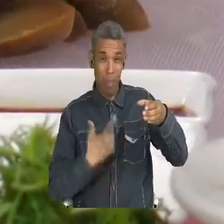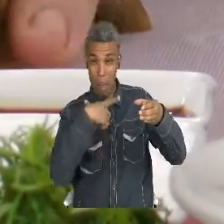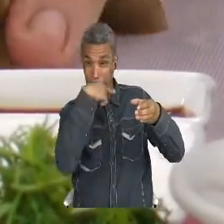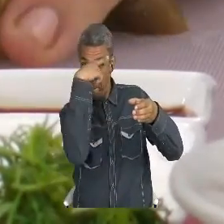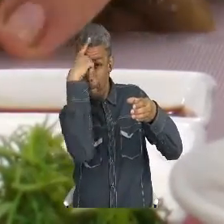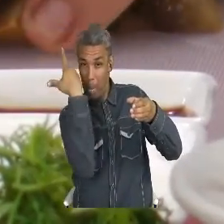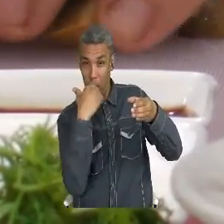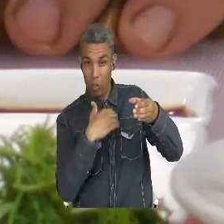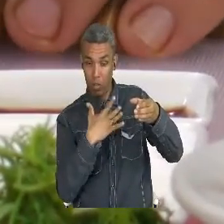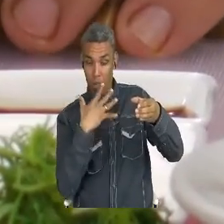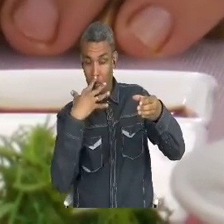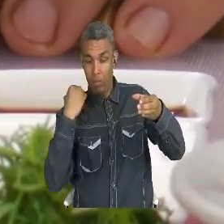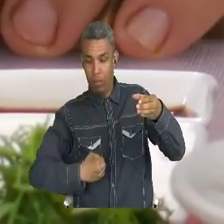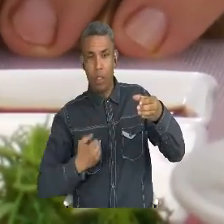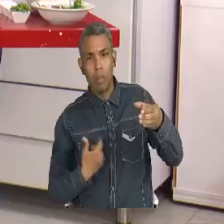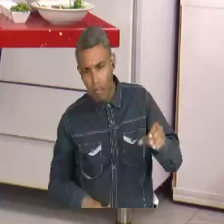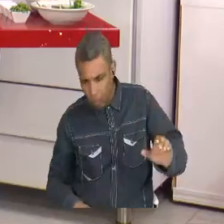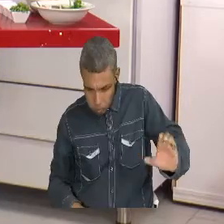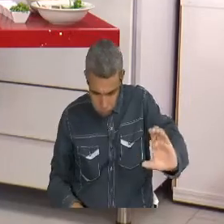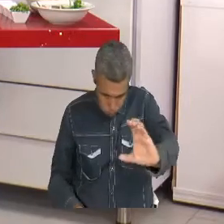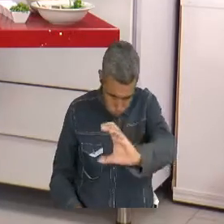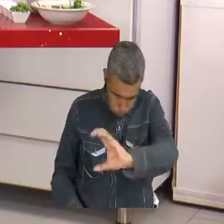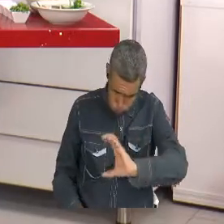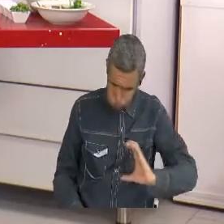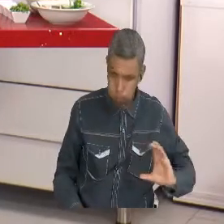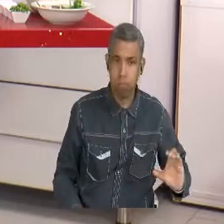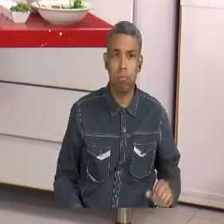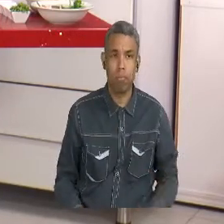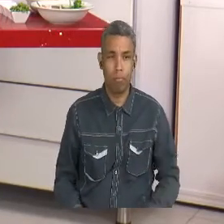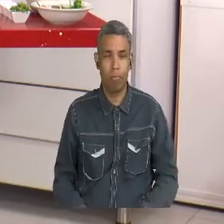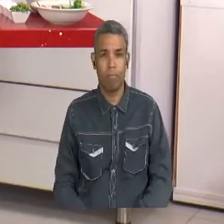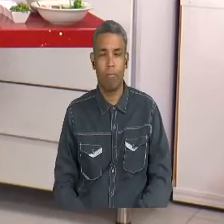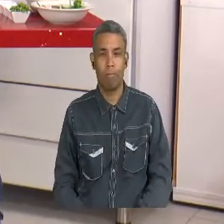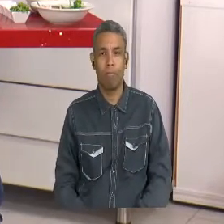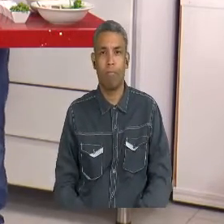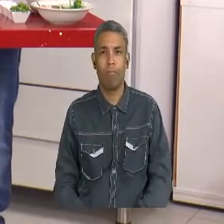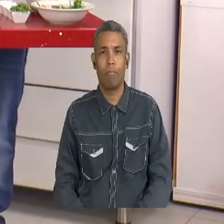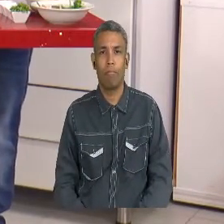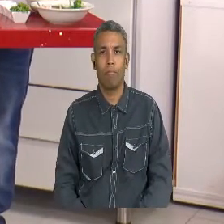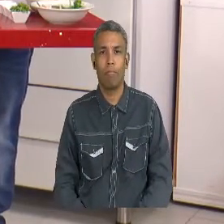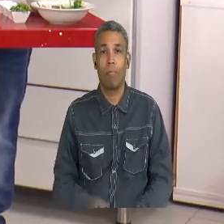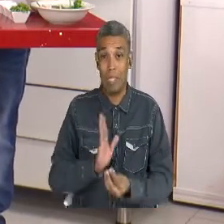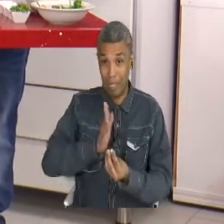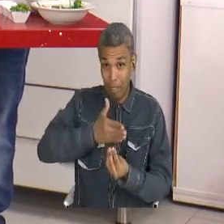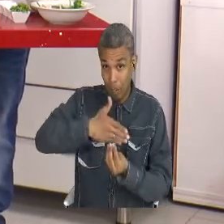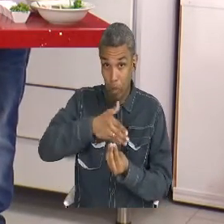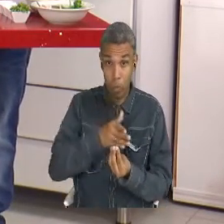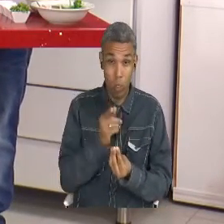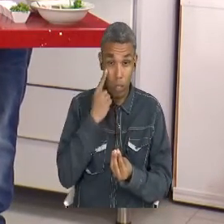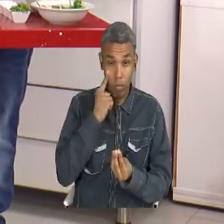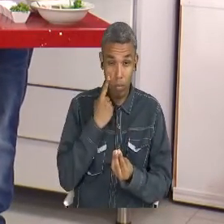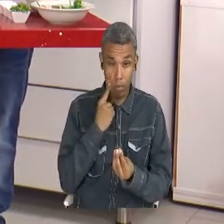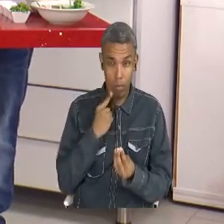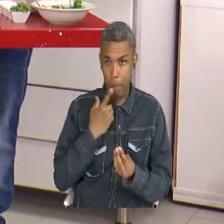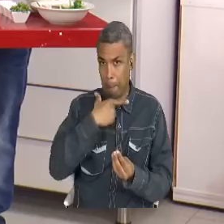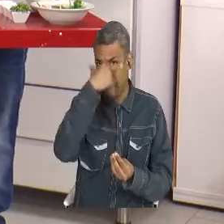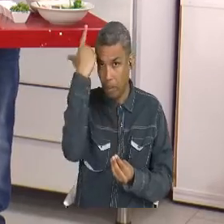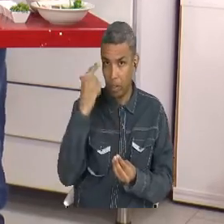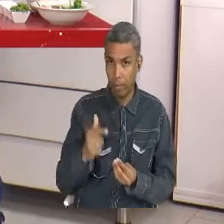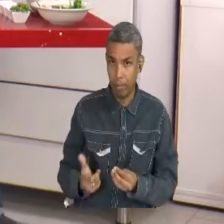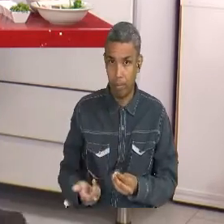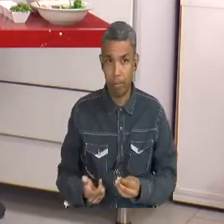colaboras con el pimentón y la cebolla, la blanca. Ok, perfecto. Sí. Vamos a poner a Juan Carlos aquí, a Víctor, perdón, porque hay que